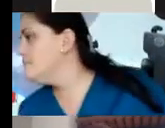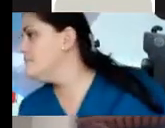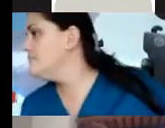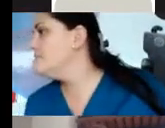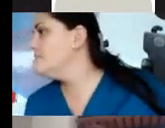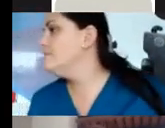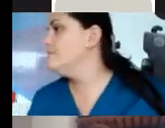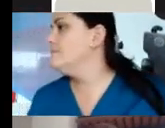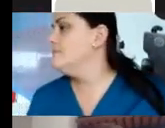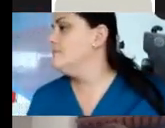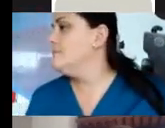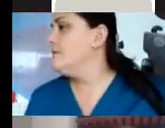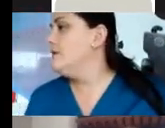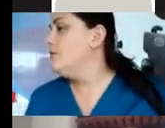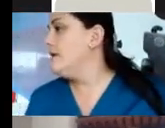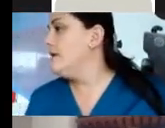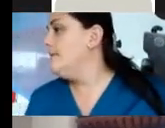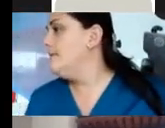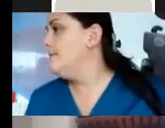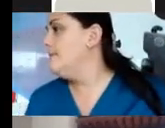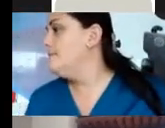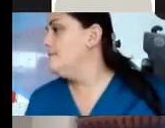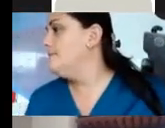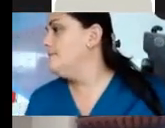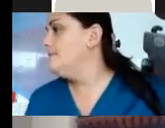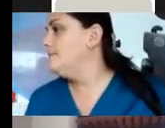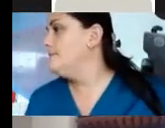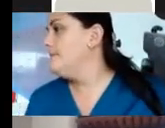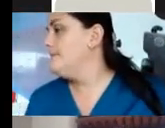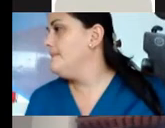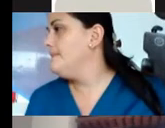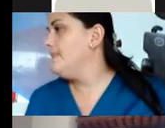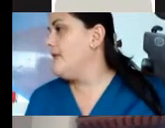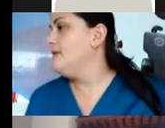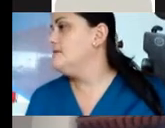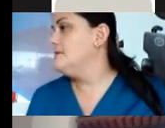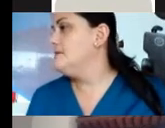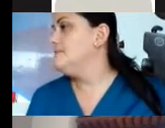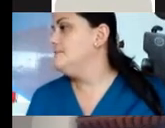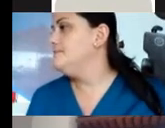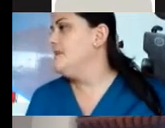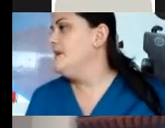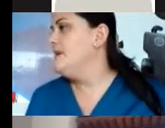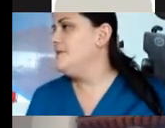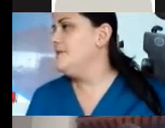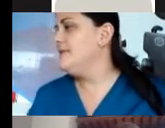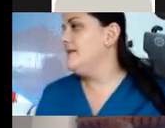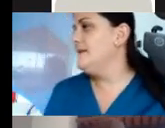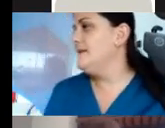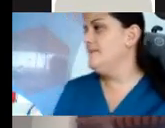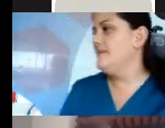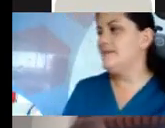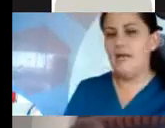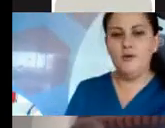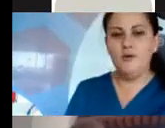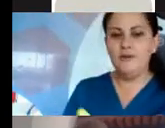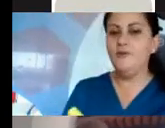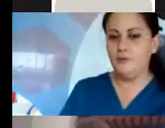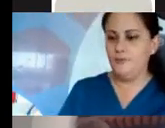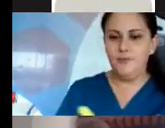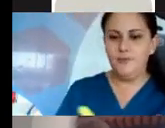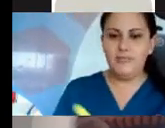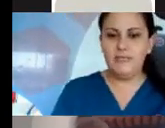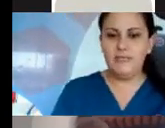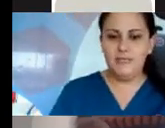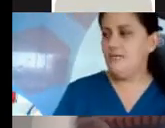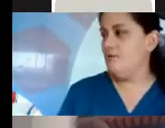o en el lado derecho, yo puedo trabajar ya cuando tengo que dar un soporte cefálico que está lateralizado del sujeto, utilizo ese